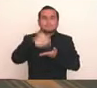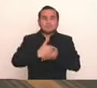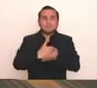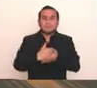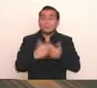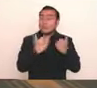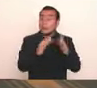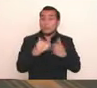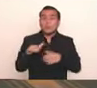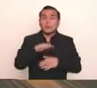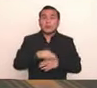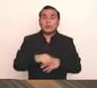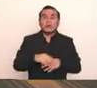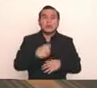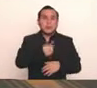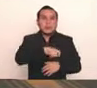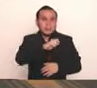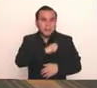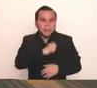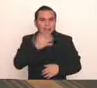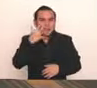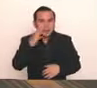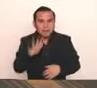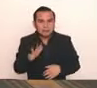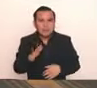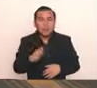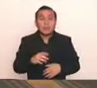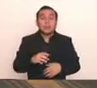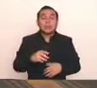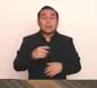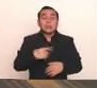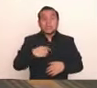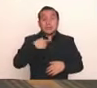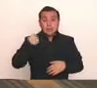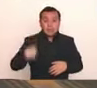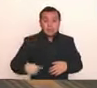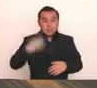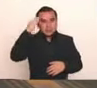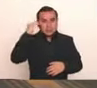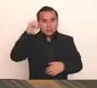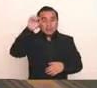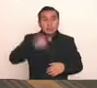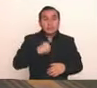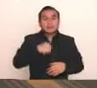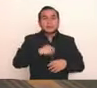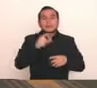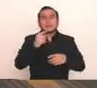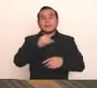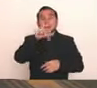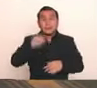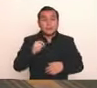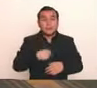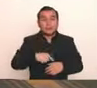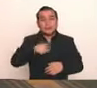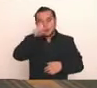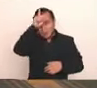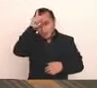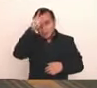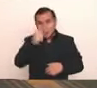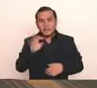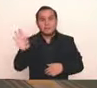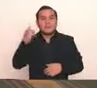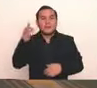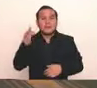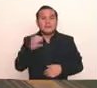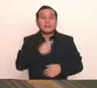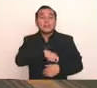extranjero de ese país así cerramos la entrada a nuestros pasajeros de china corea del sur-italia gran alemania francia españa y cuando eeuu desbordó